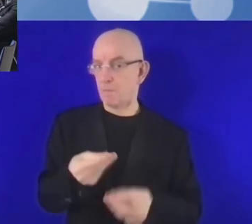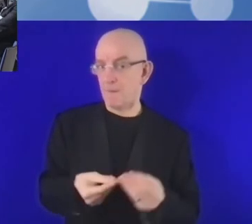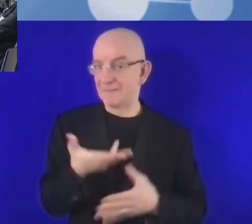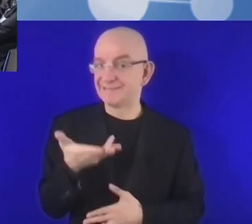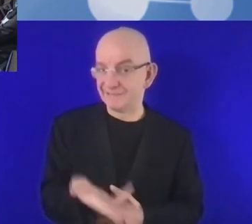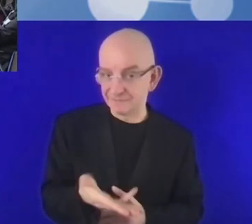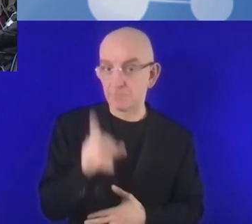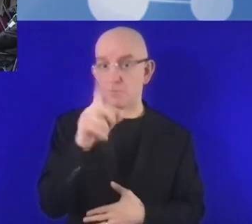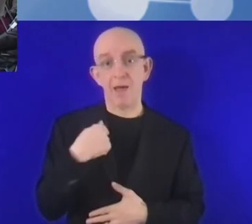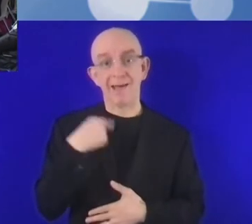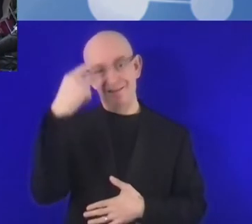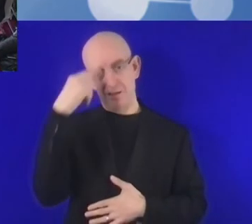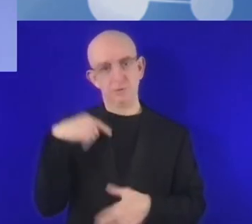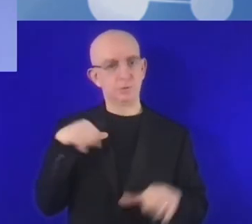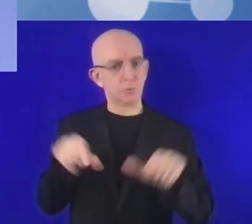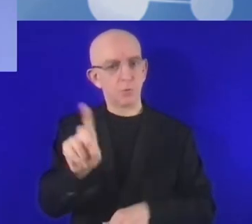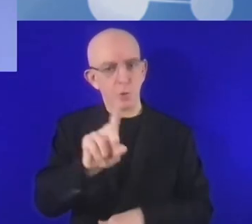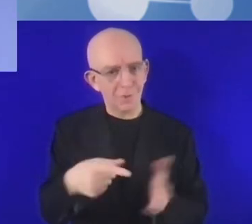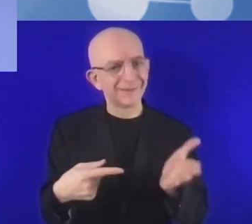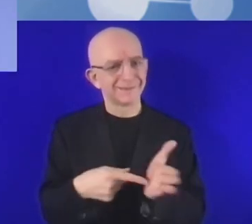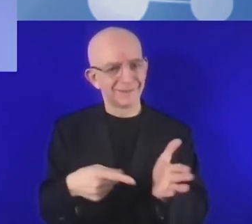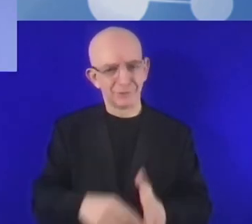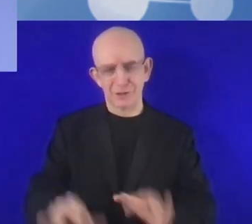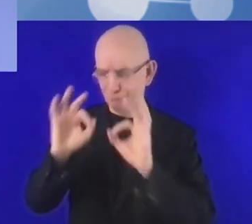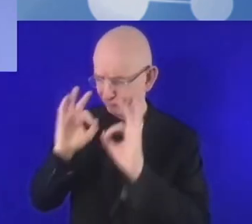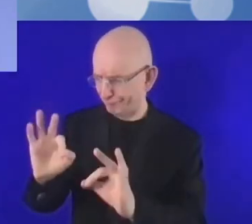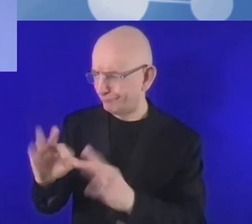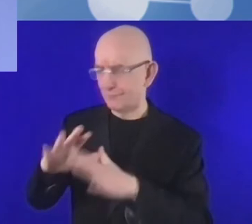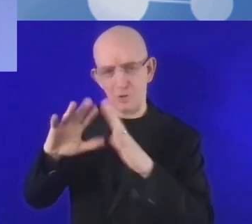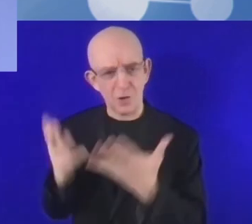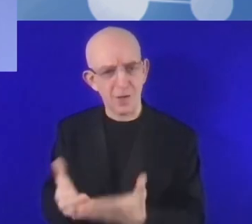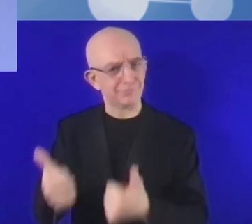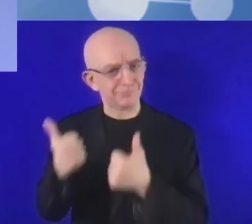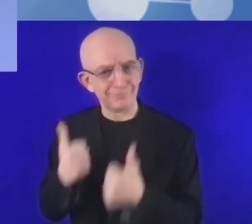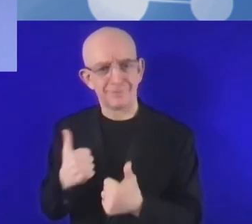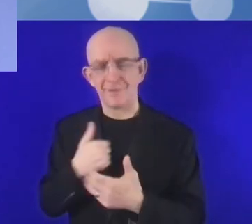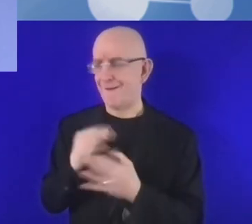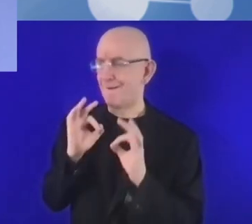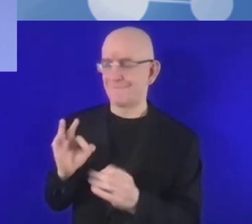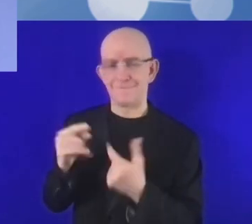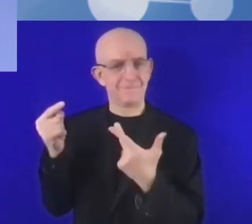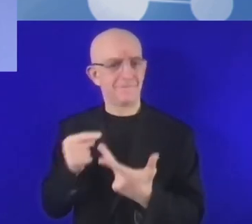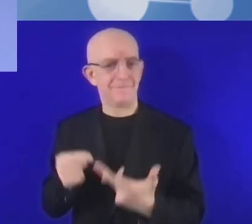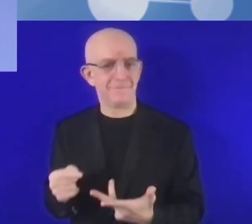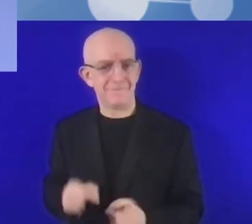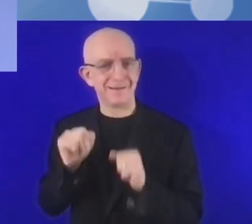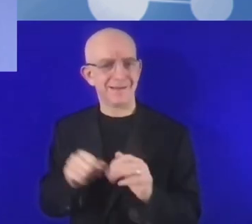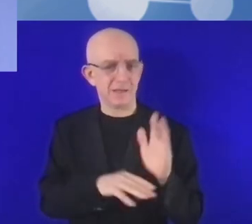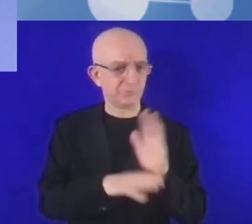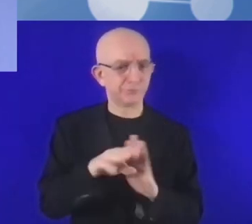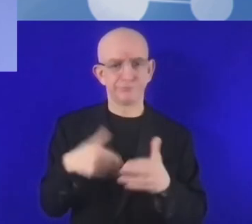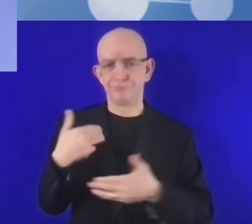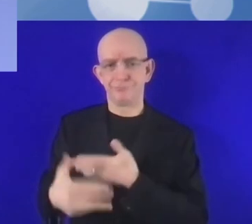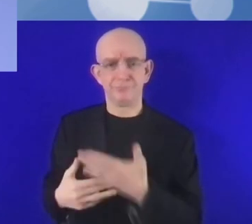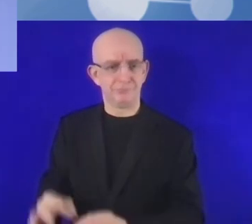Entendámonos bien, yo considero que la tecnología crea grandes posibilidades y creo que la tecnología